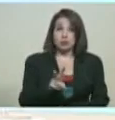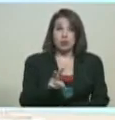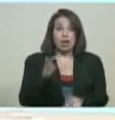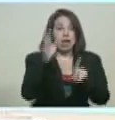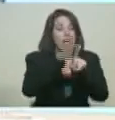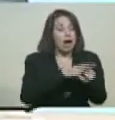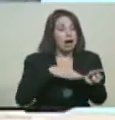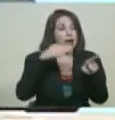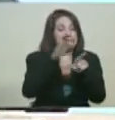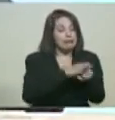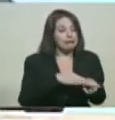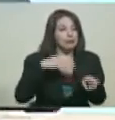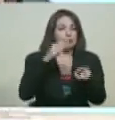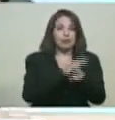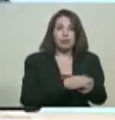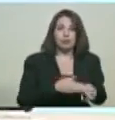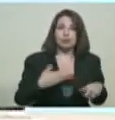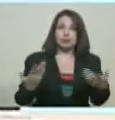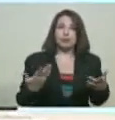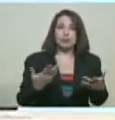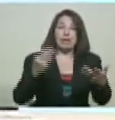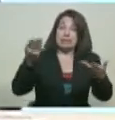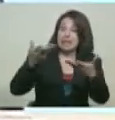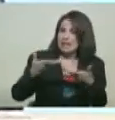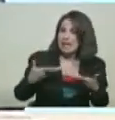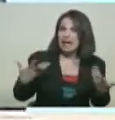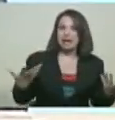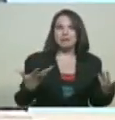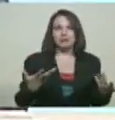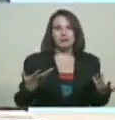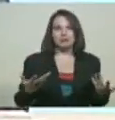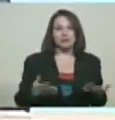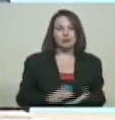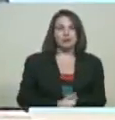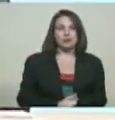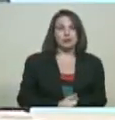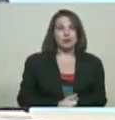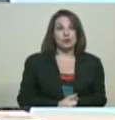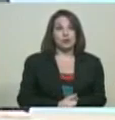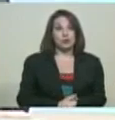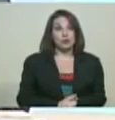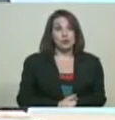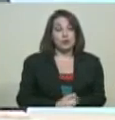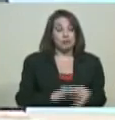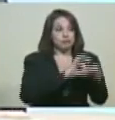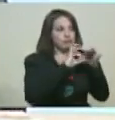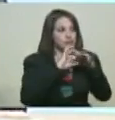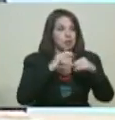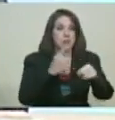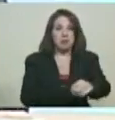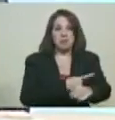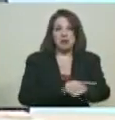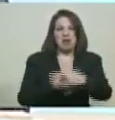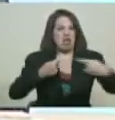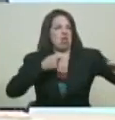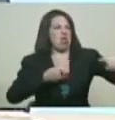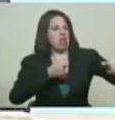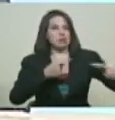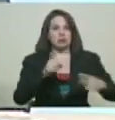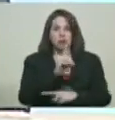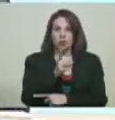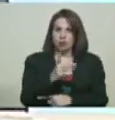cariño las traigamos tratemos los como hermanos y no como rival